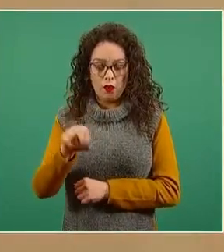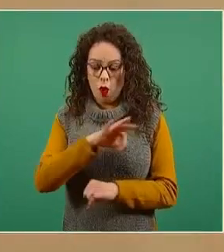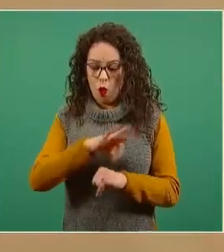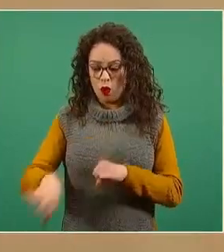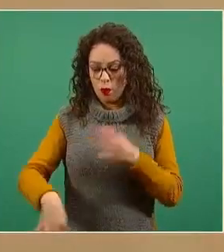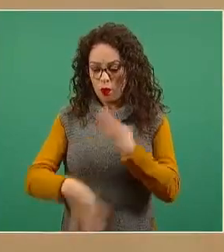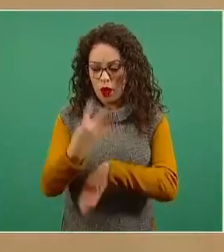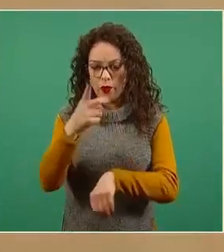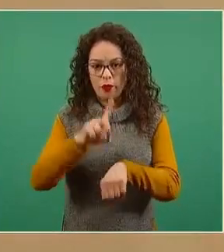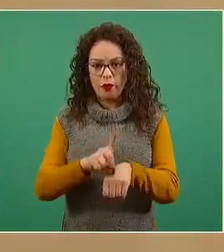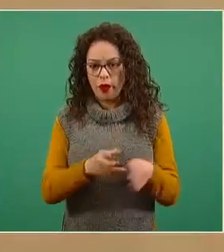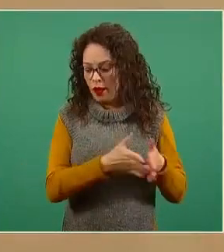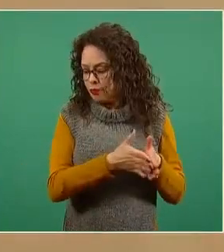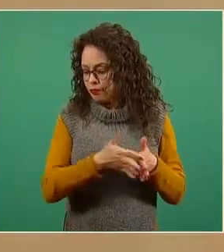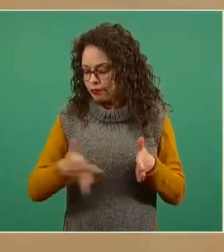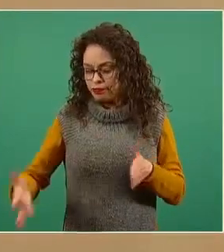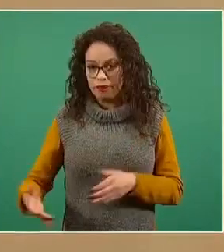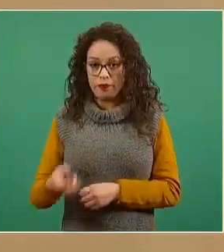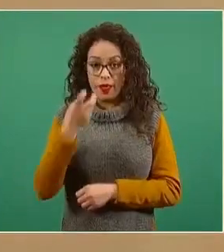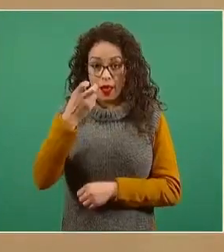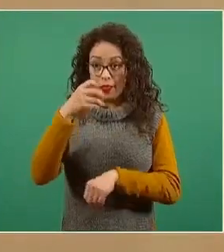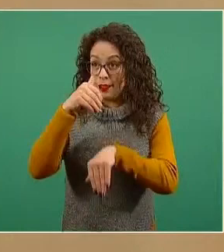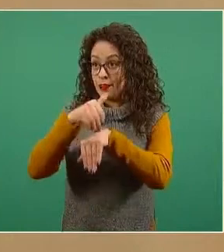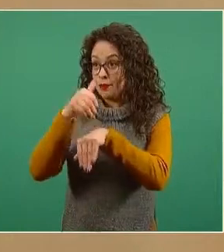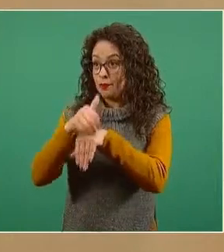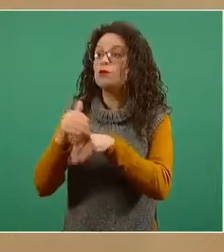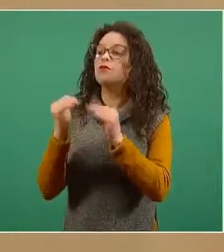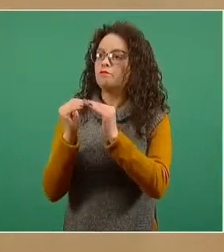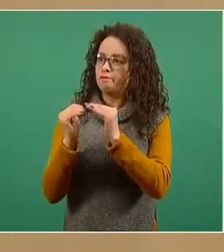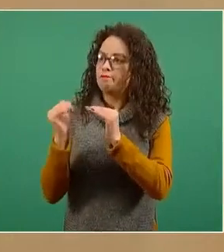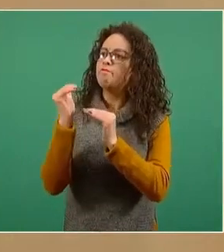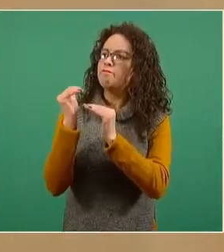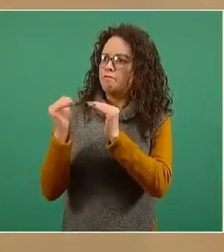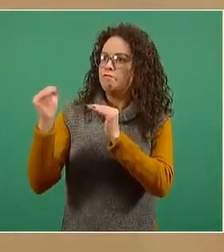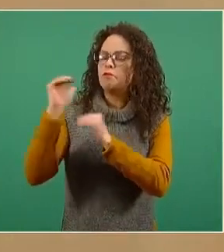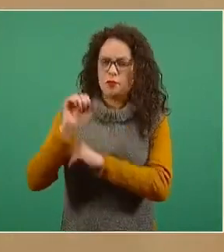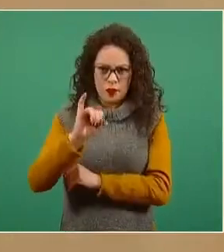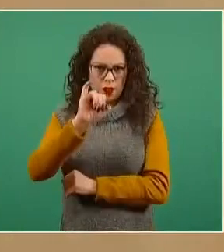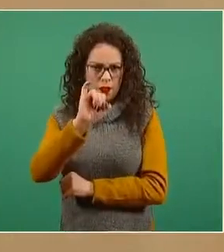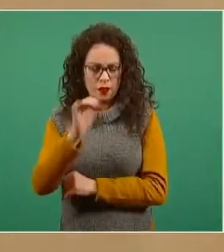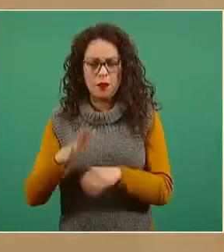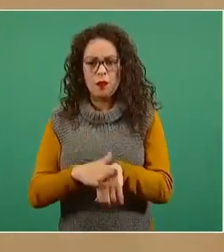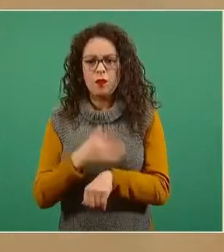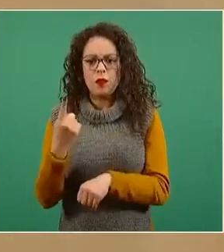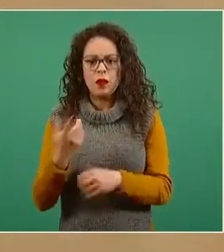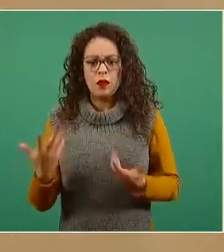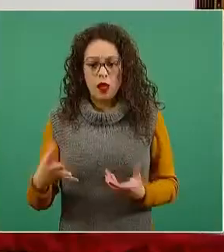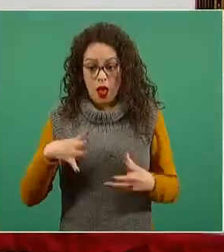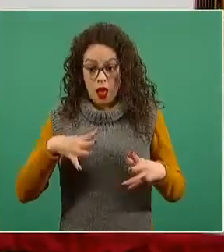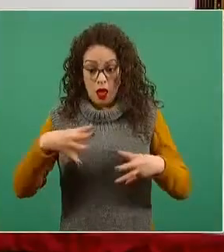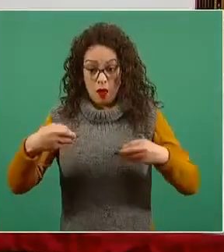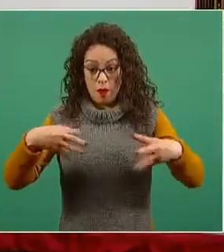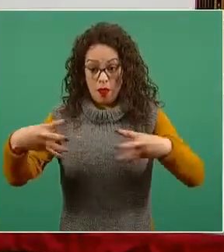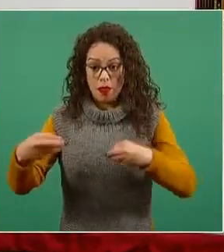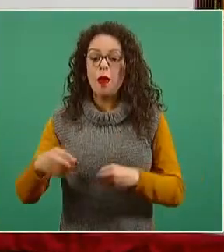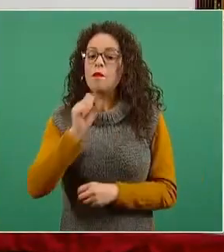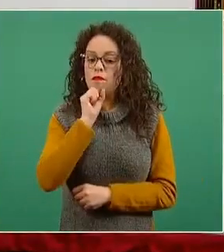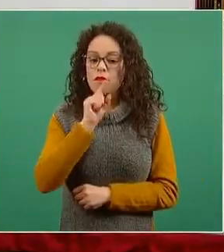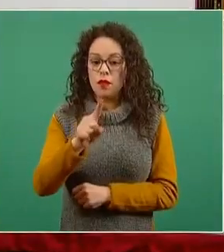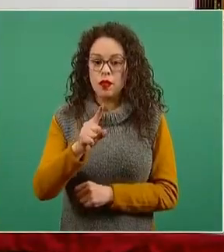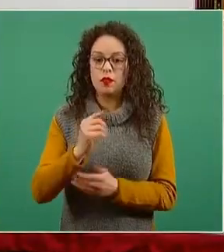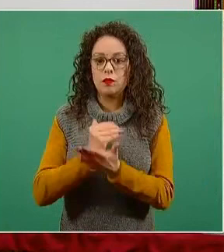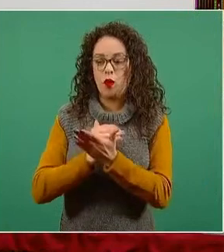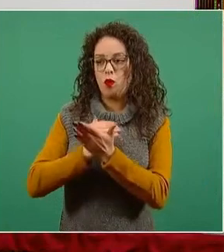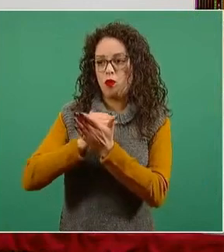14 días. Este número evidentemente ha ido creciendo, dado que la epidemia ha incrementado en